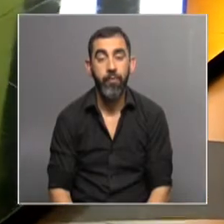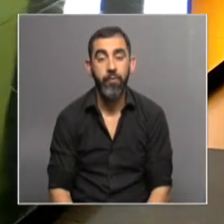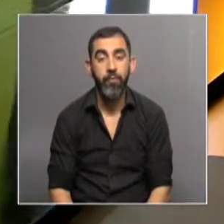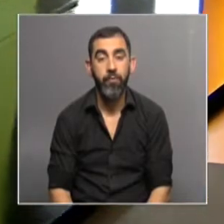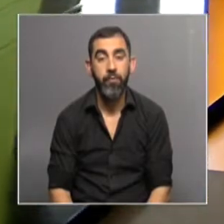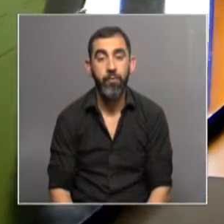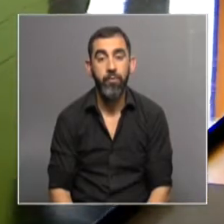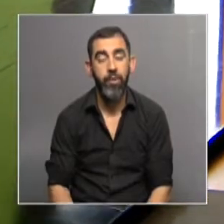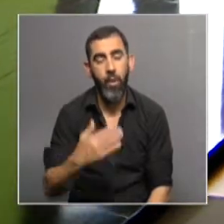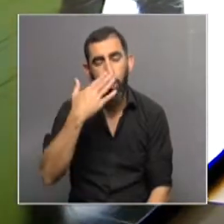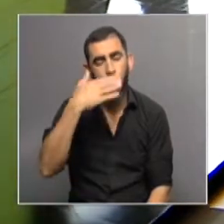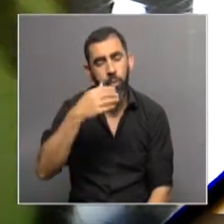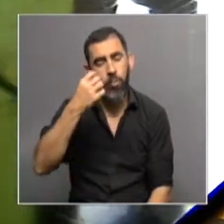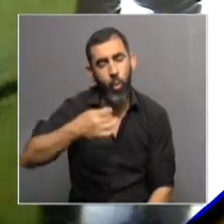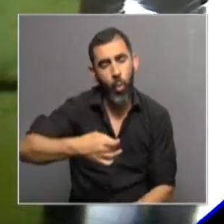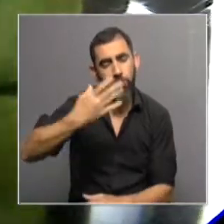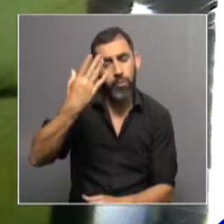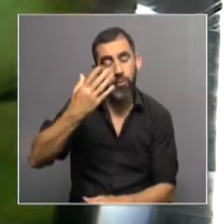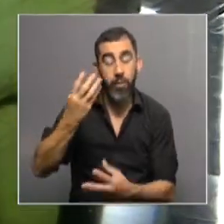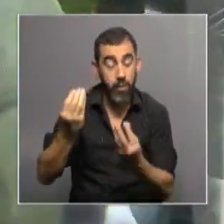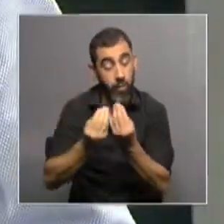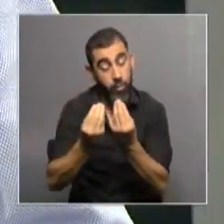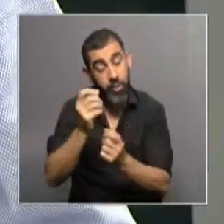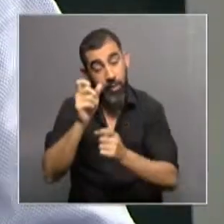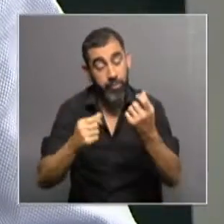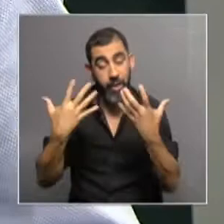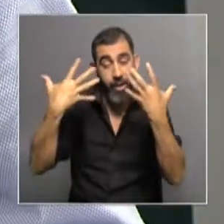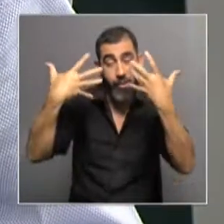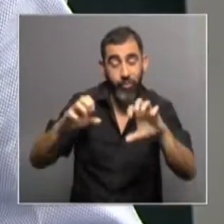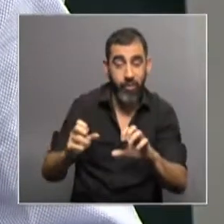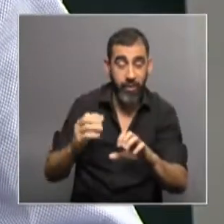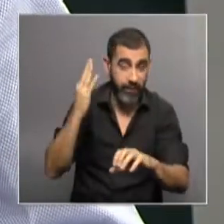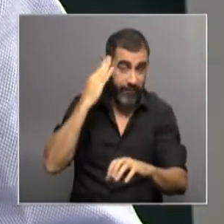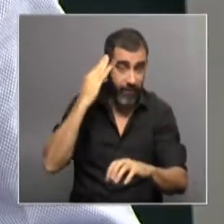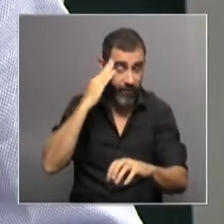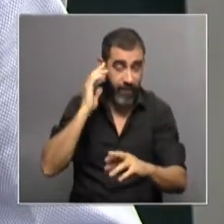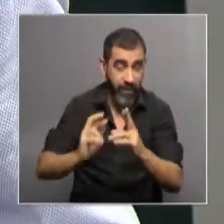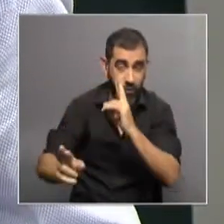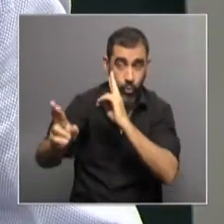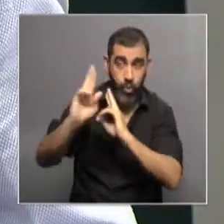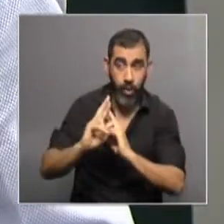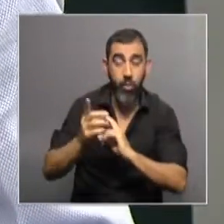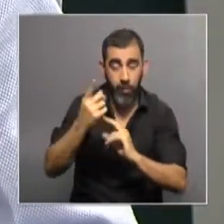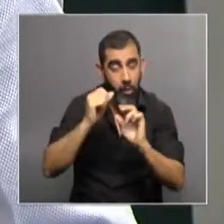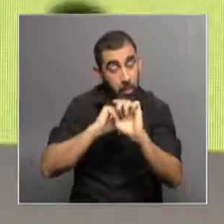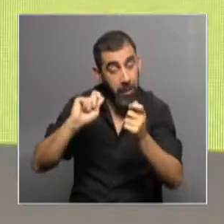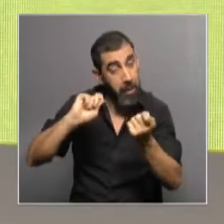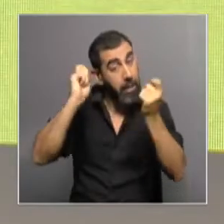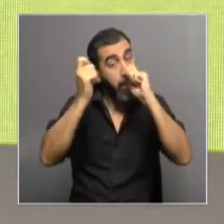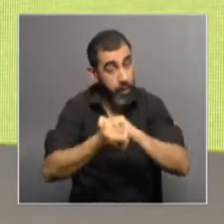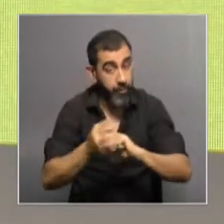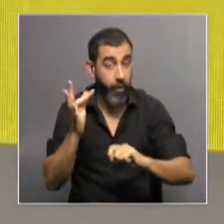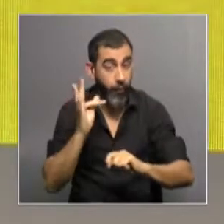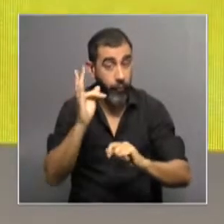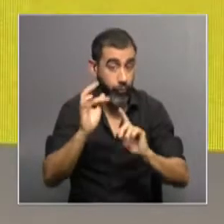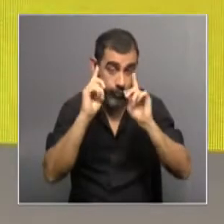Me quedé con esos últimos conceptos Daniela que mucha gente no quiere prefiere no saber pero que también se puede cambiar una parte de lo